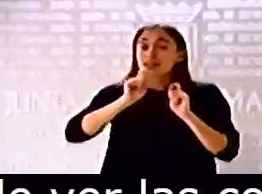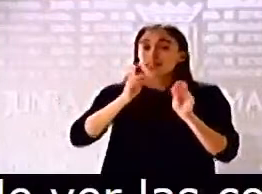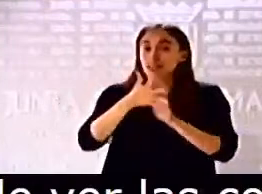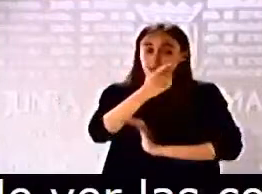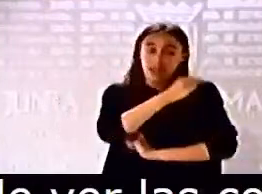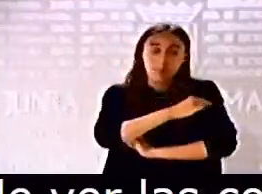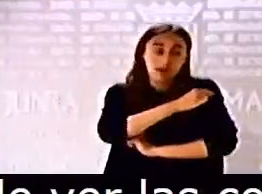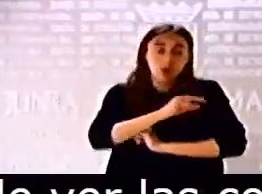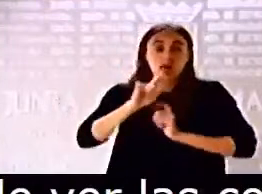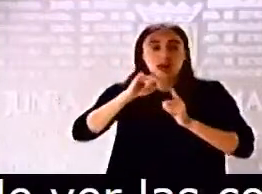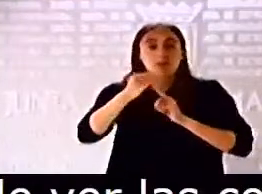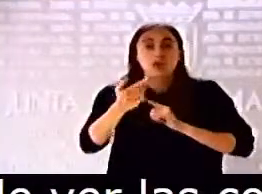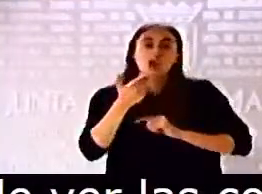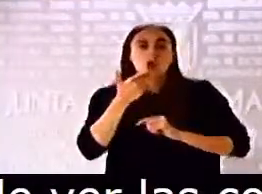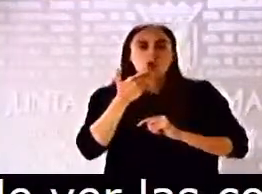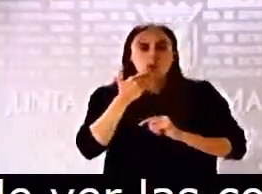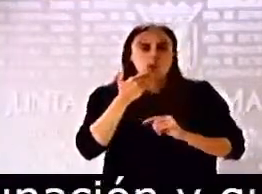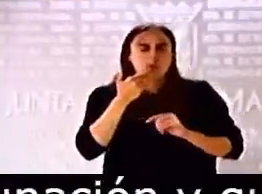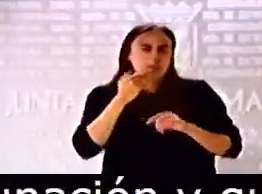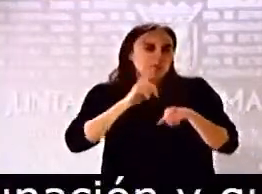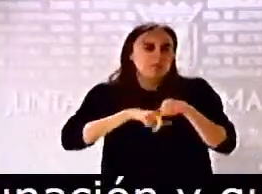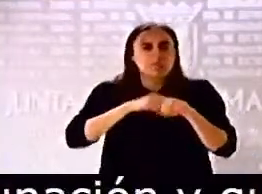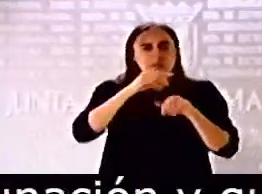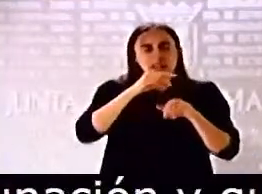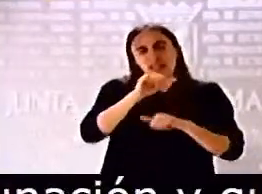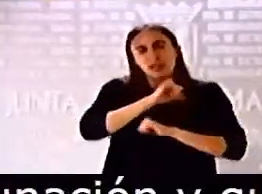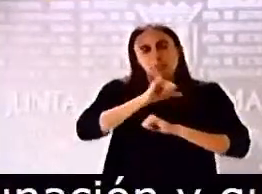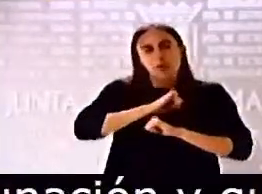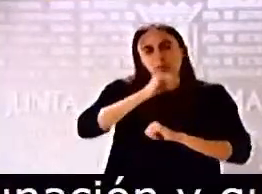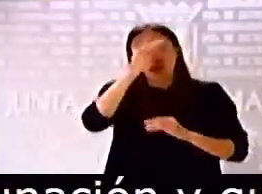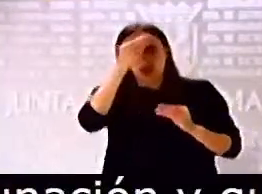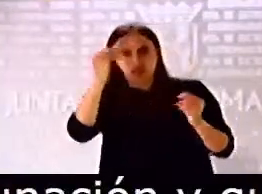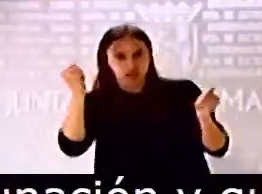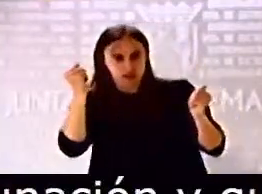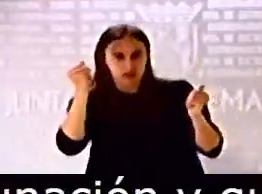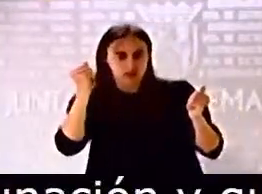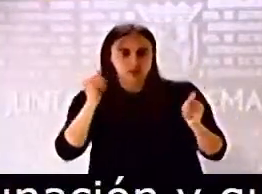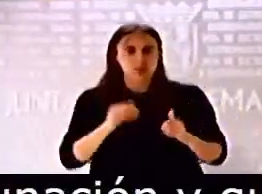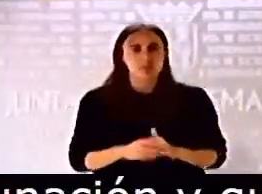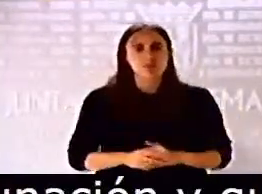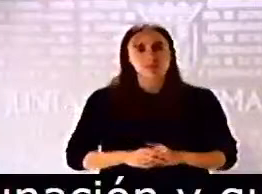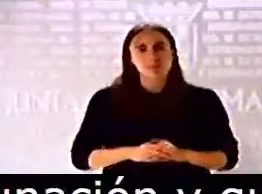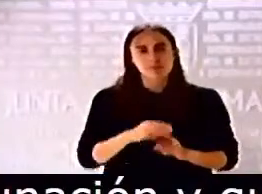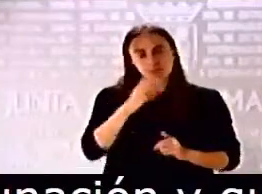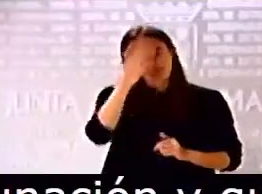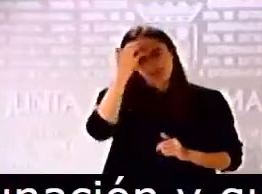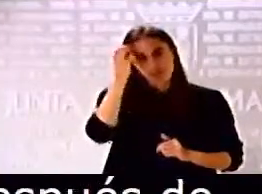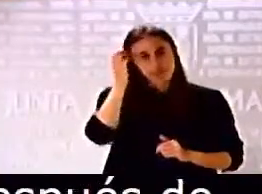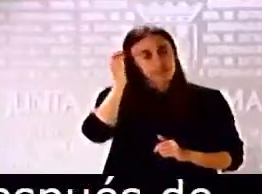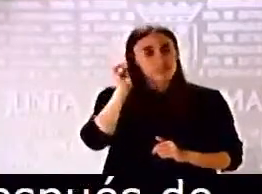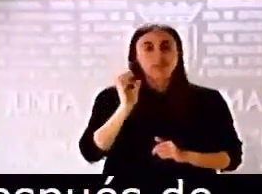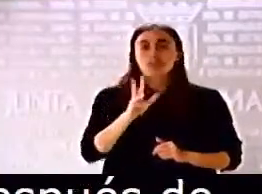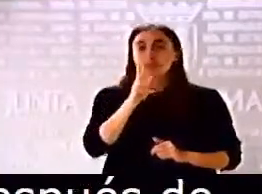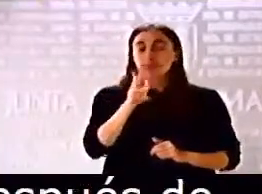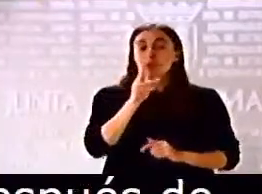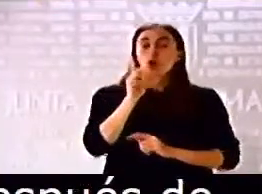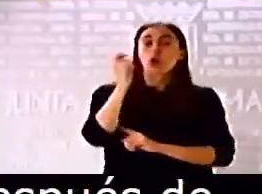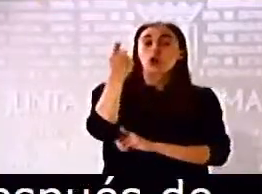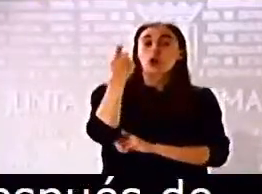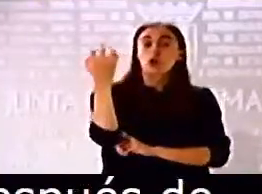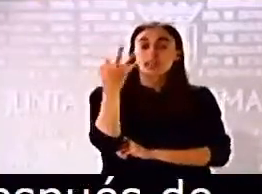haberse vacunado es como si se lo olvidase. Como si se lo olvidase. Porque han conseguido por lo que tanto han